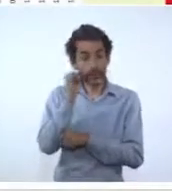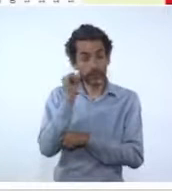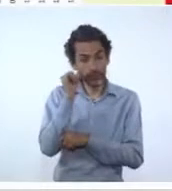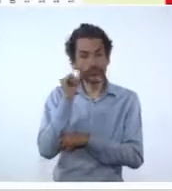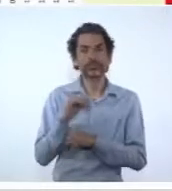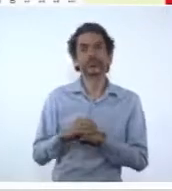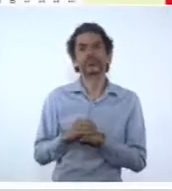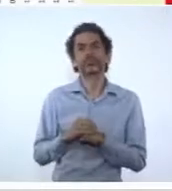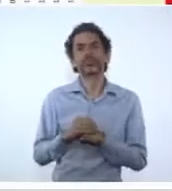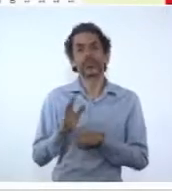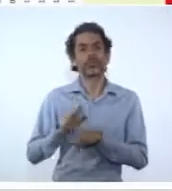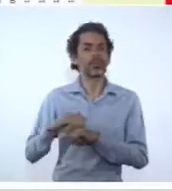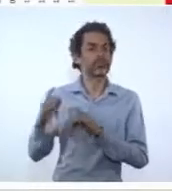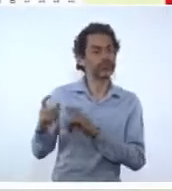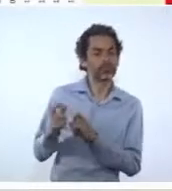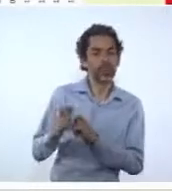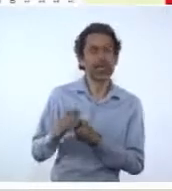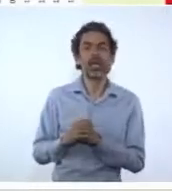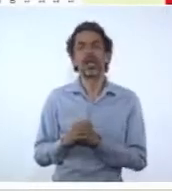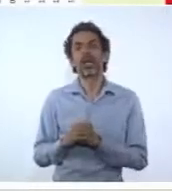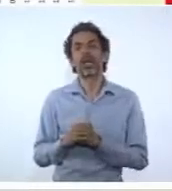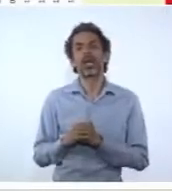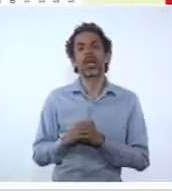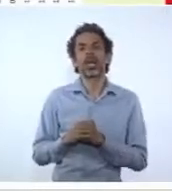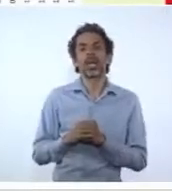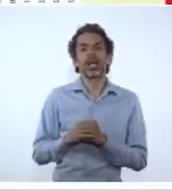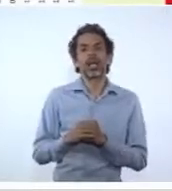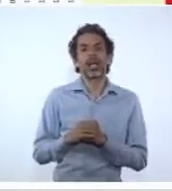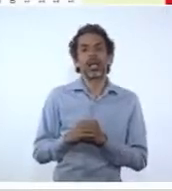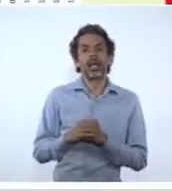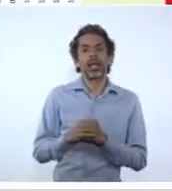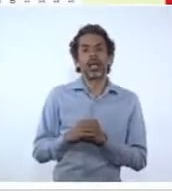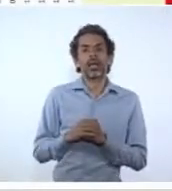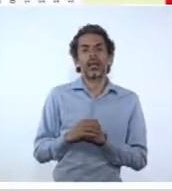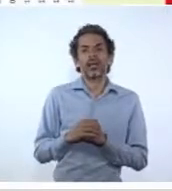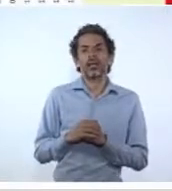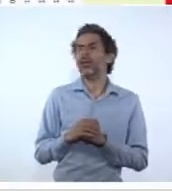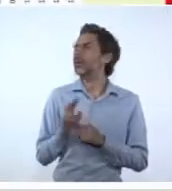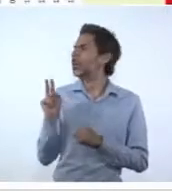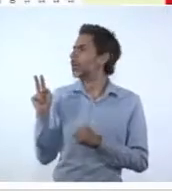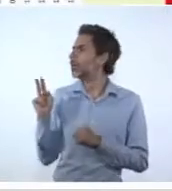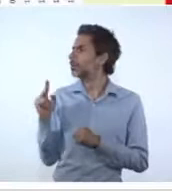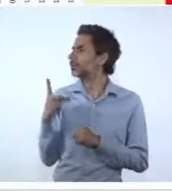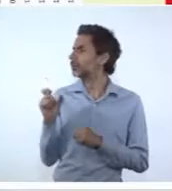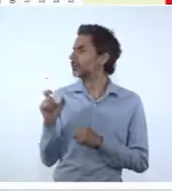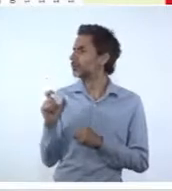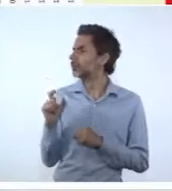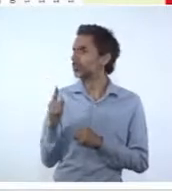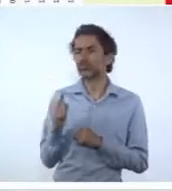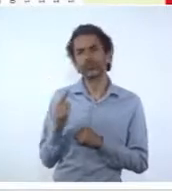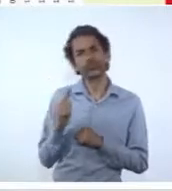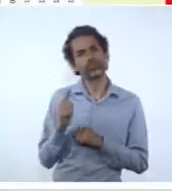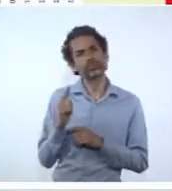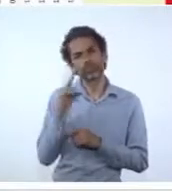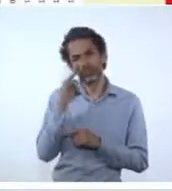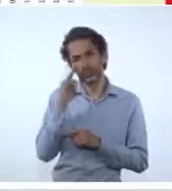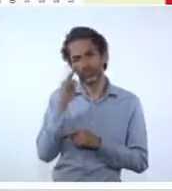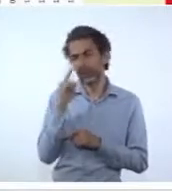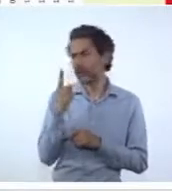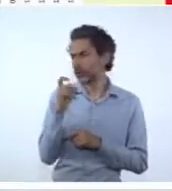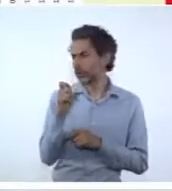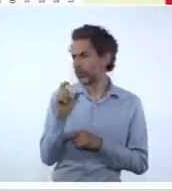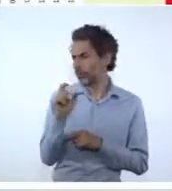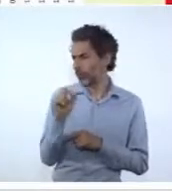hubo una disminución. Fueron, si me alcanzan a decir qué número es el último, 122, no,